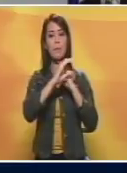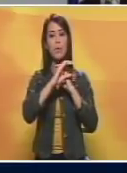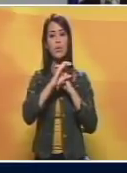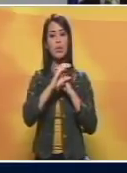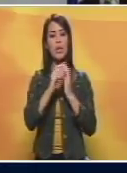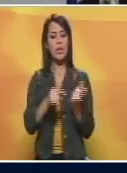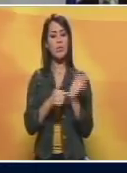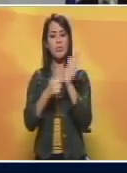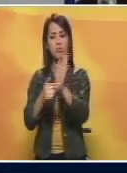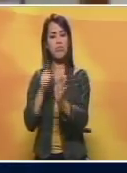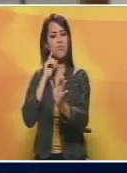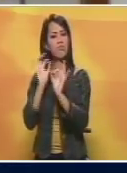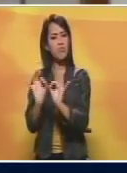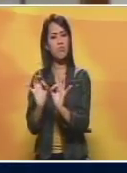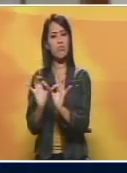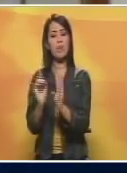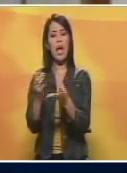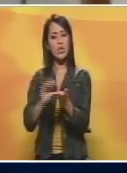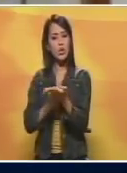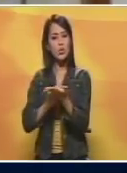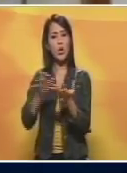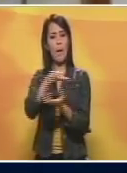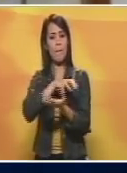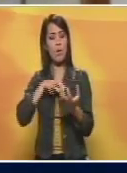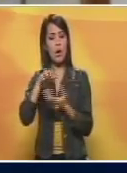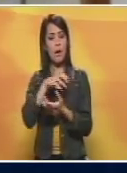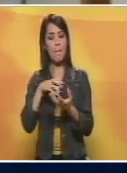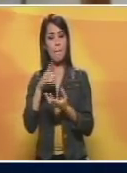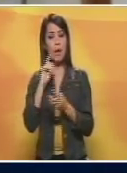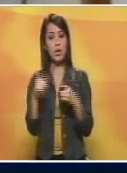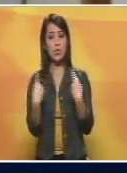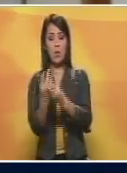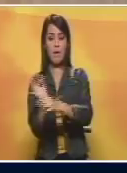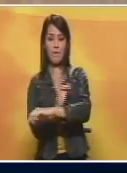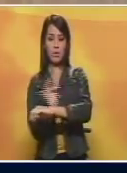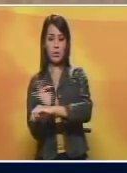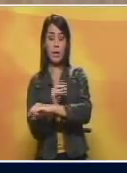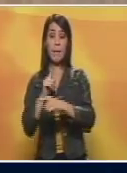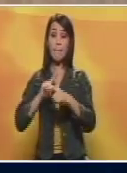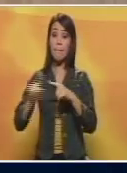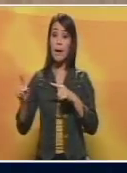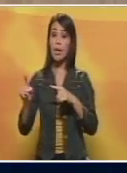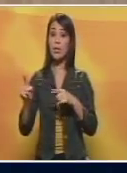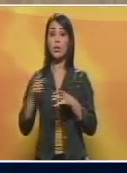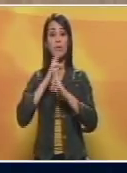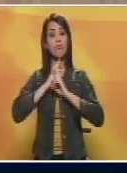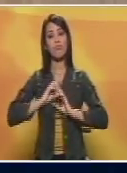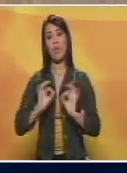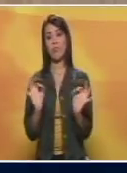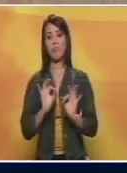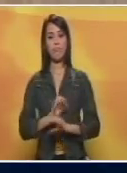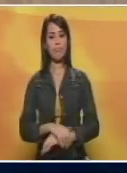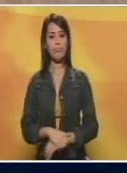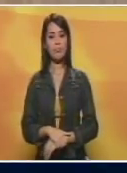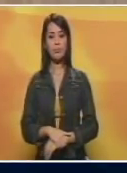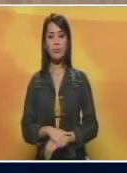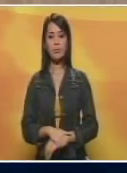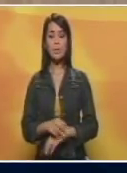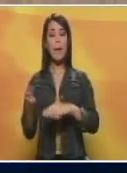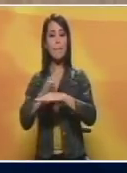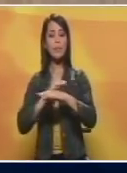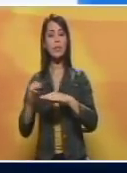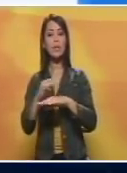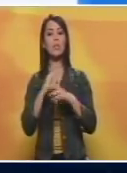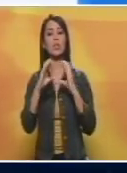paquete de medidas dirigidas a solucionar la situación en zonas de frontera que no recibía respuesta remitió al ministerio